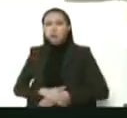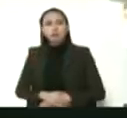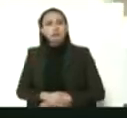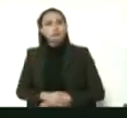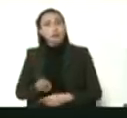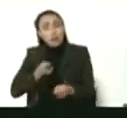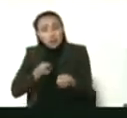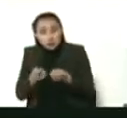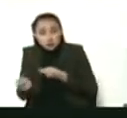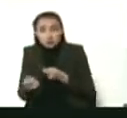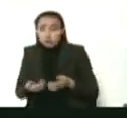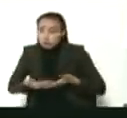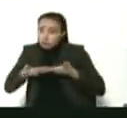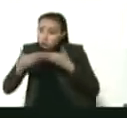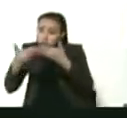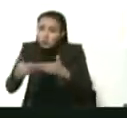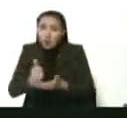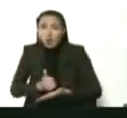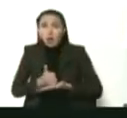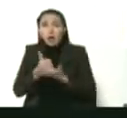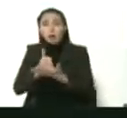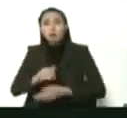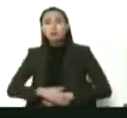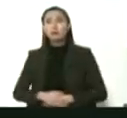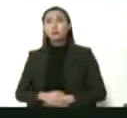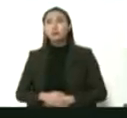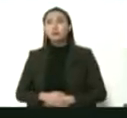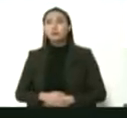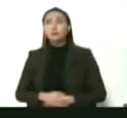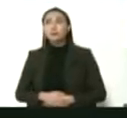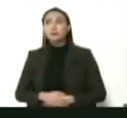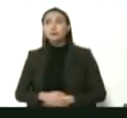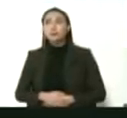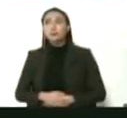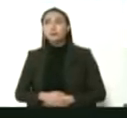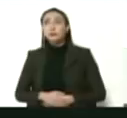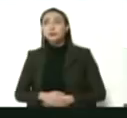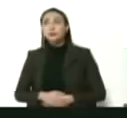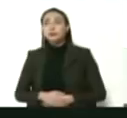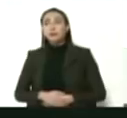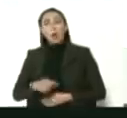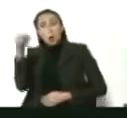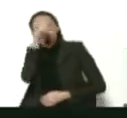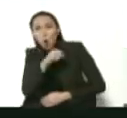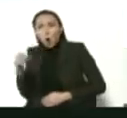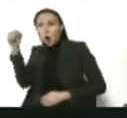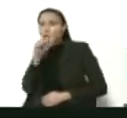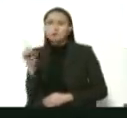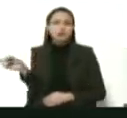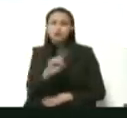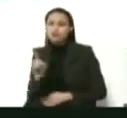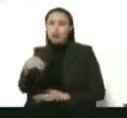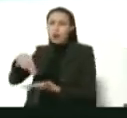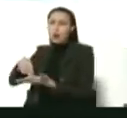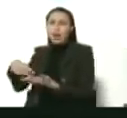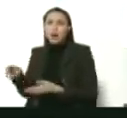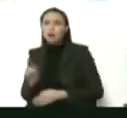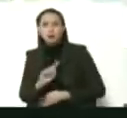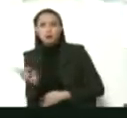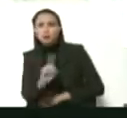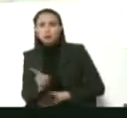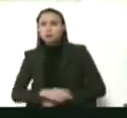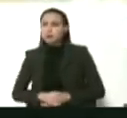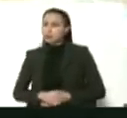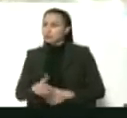recomendables, recomendadas. No va a haber conciertos como se acostumbra. Estuve hablando con